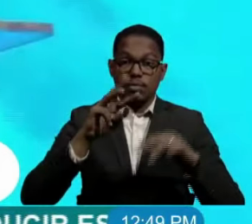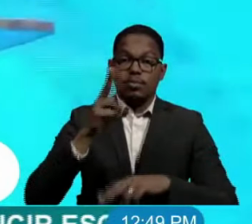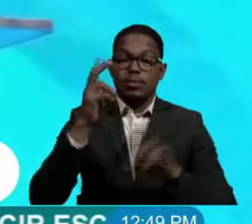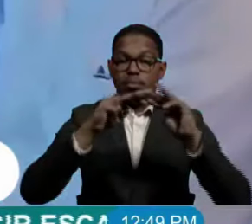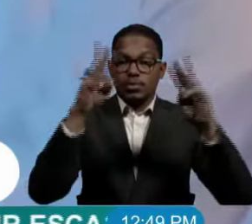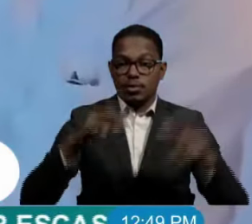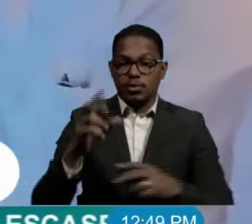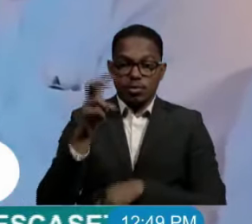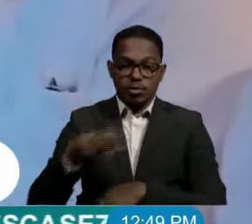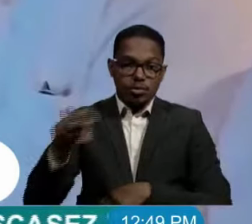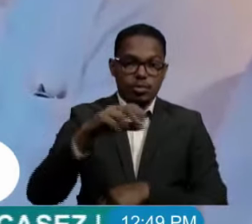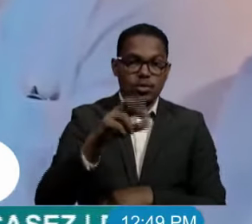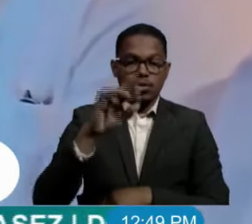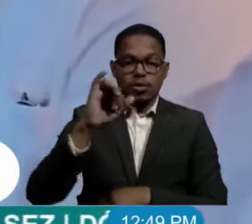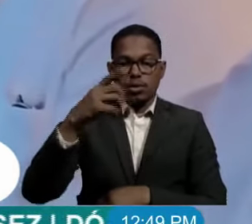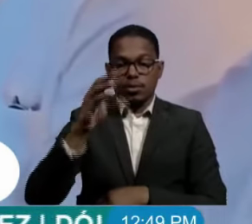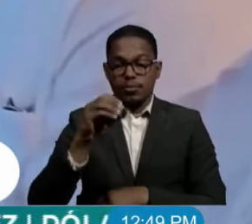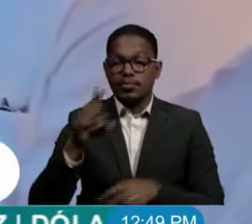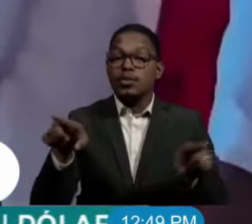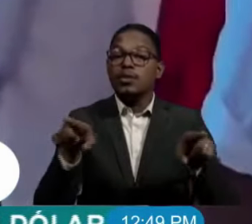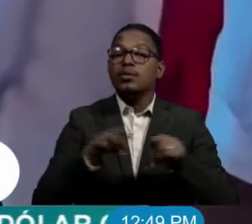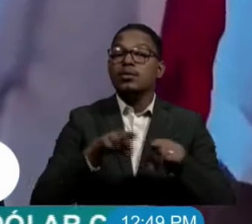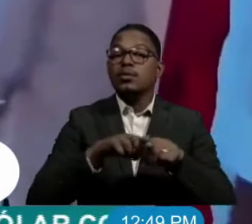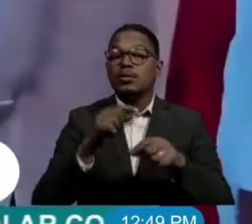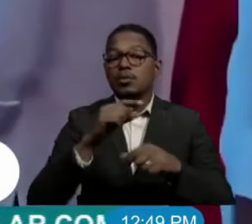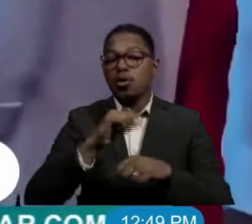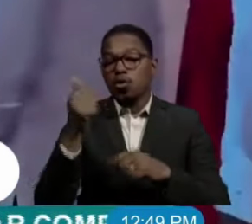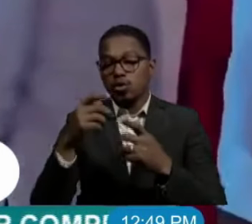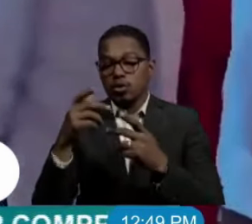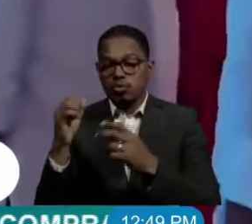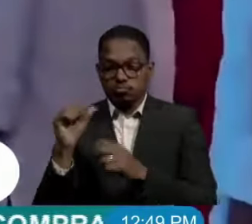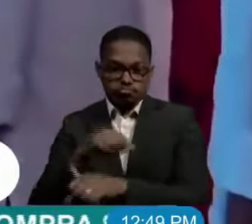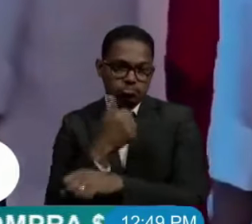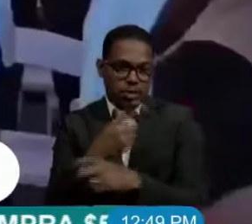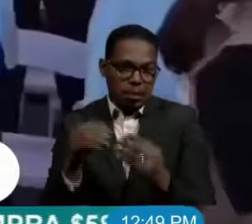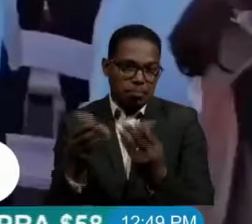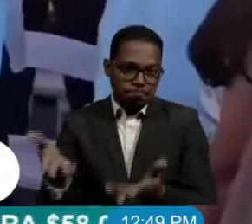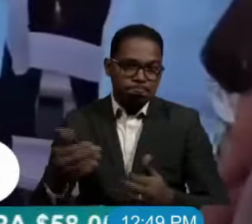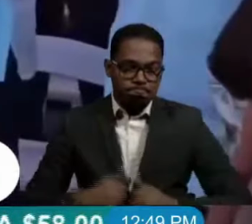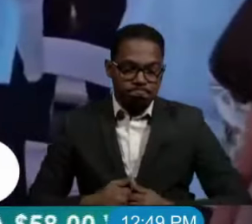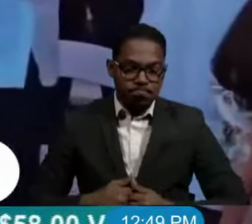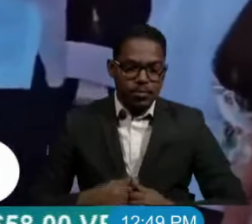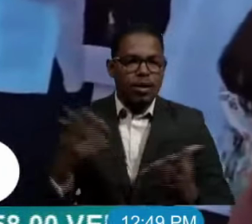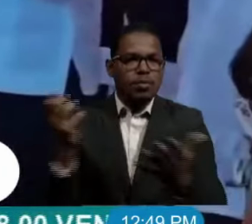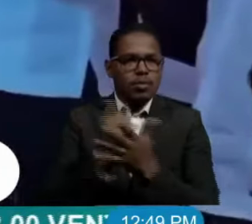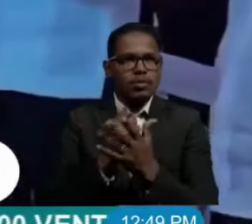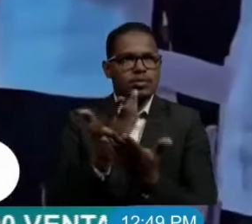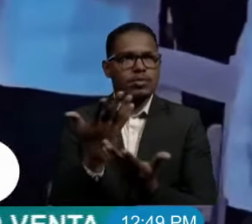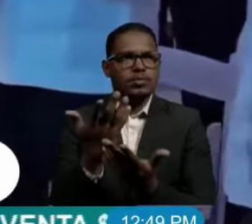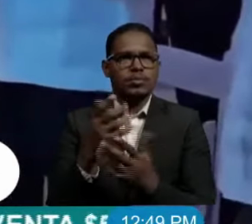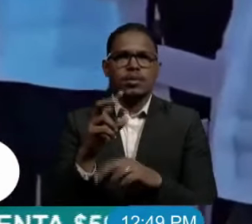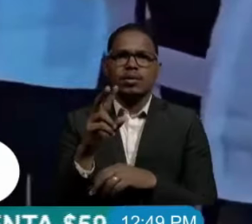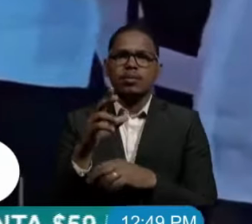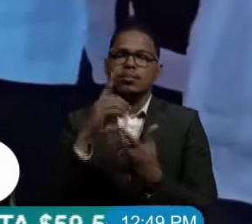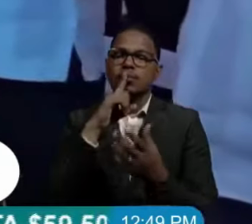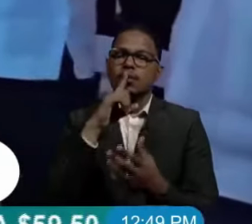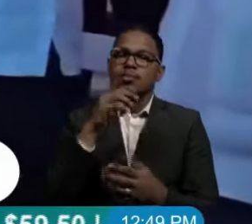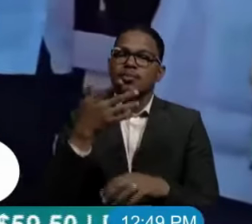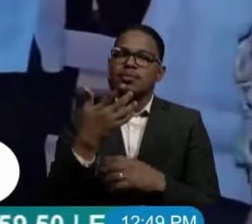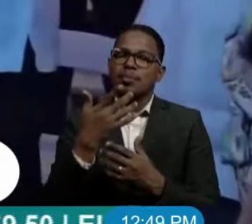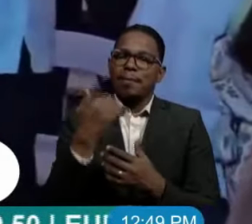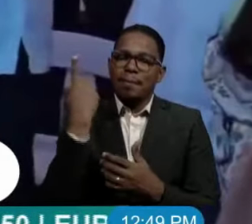otras autoridades civiles y militares de toda la provincia, quienes aprovecharon la ocasión para celebrar el cumpleaños del primer mandatario